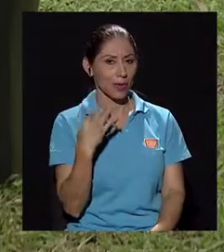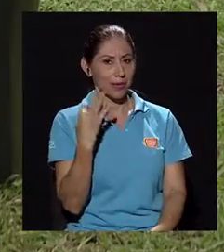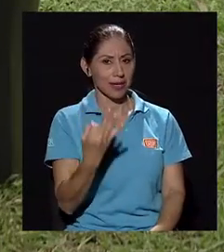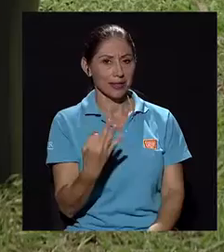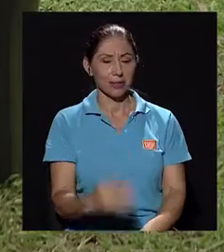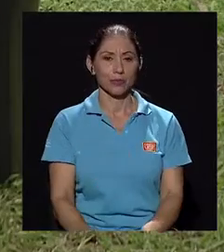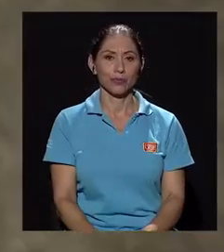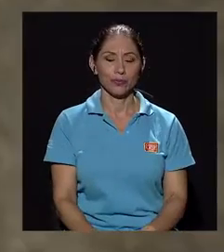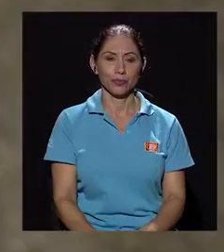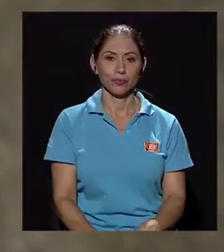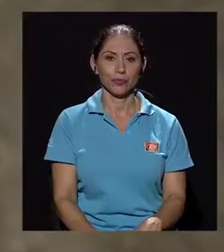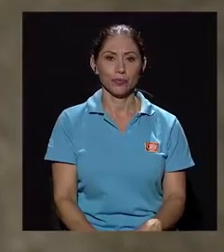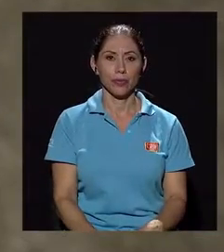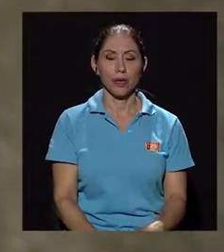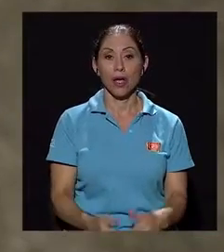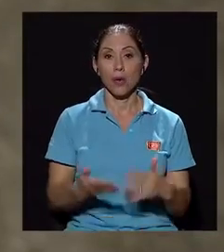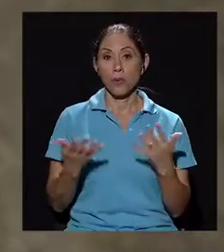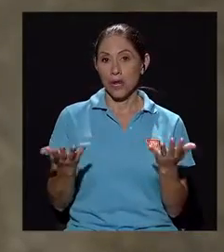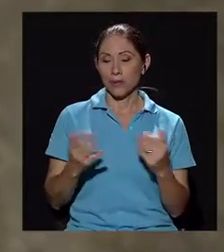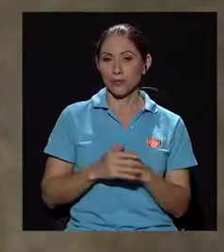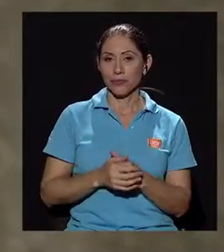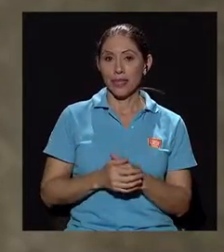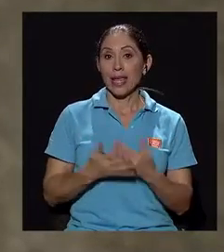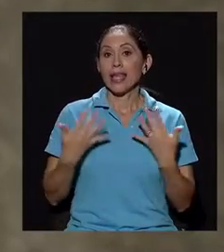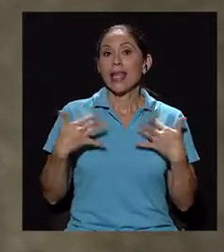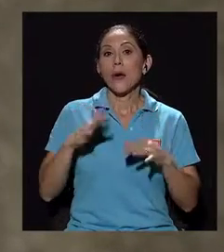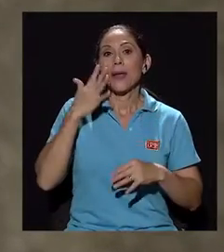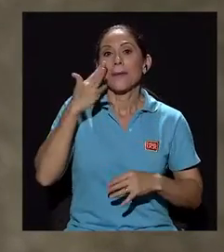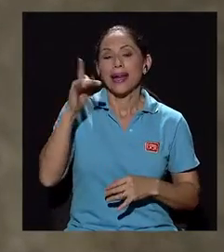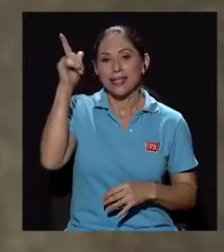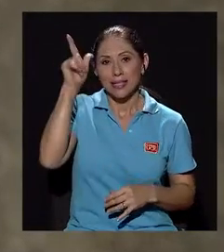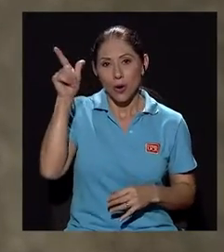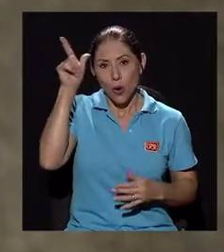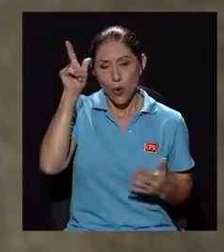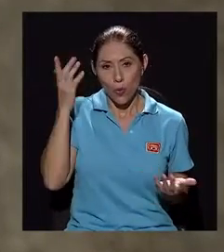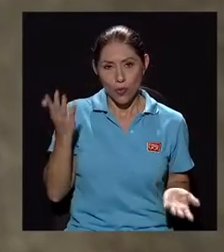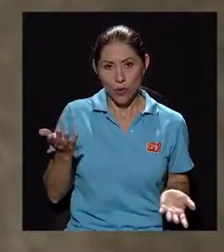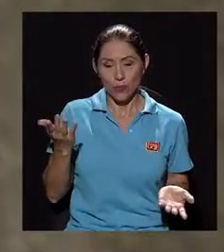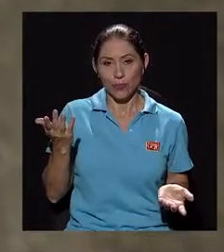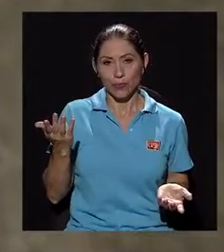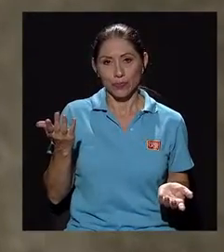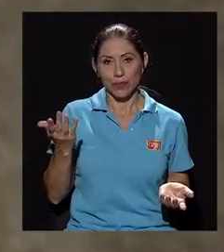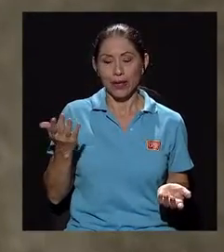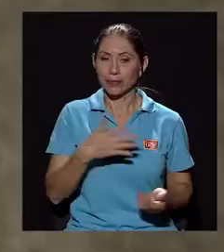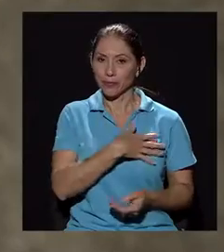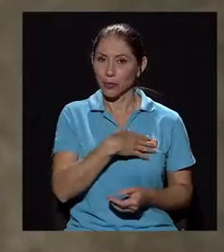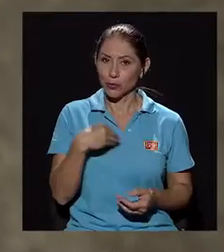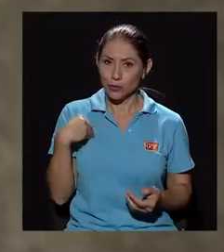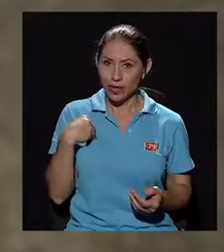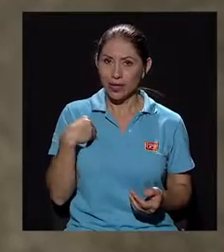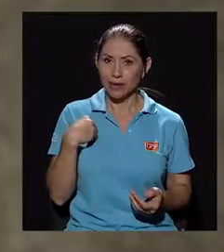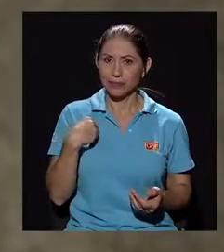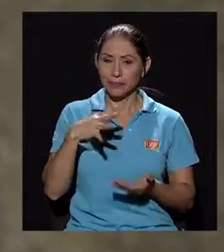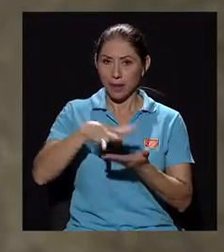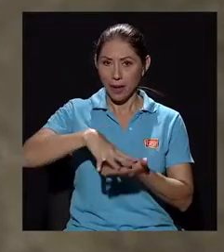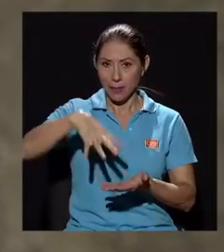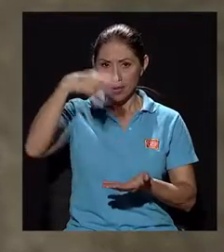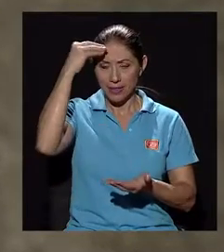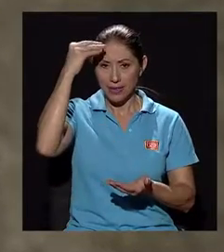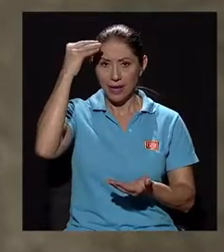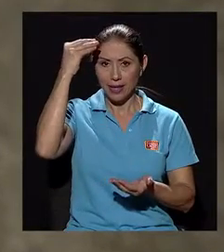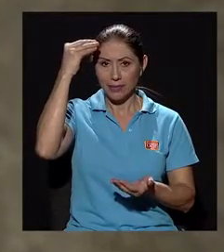invitación. Bueno, y aunque pudiera parecer obvio, nos gustaría